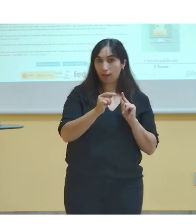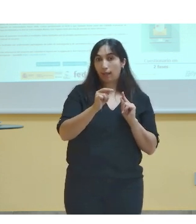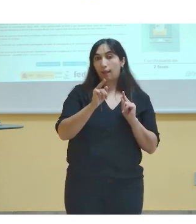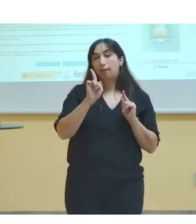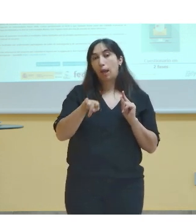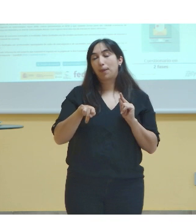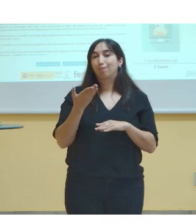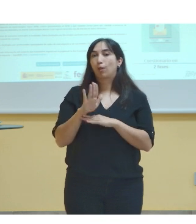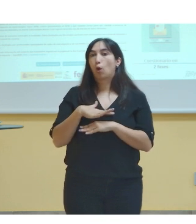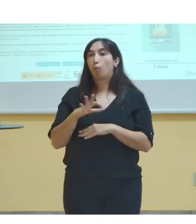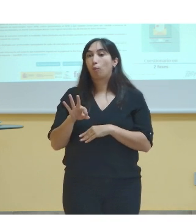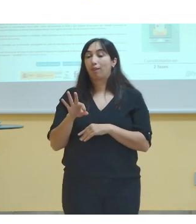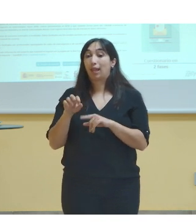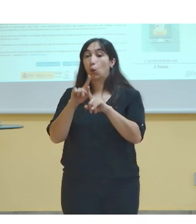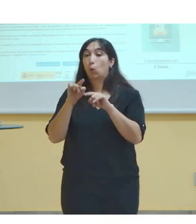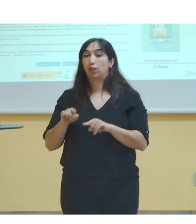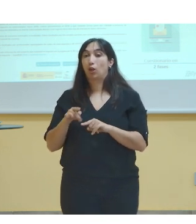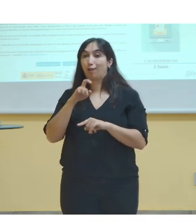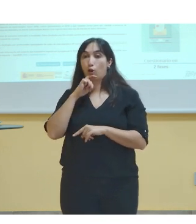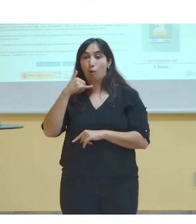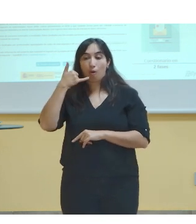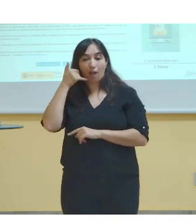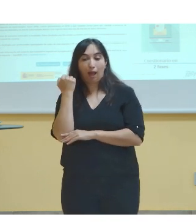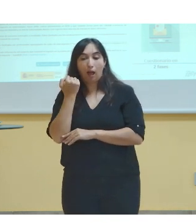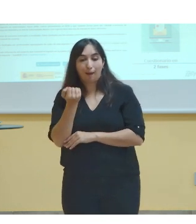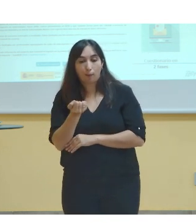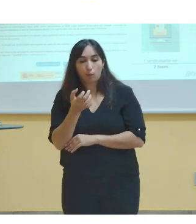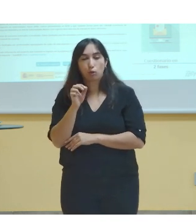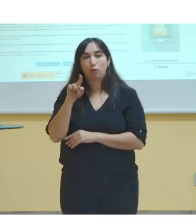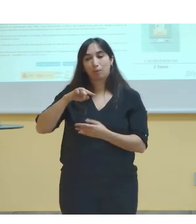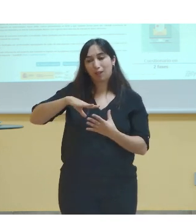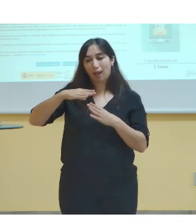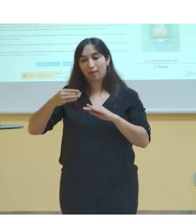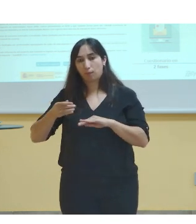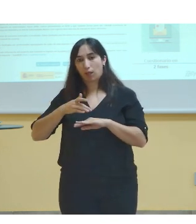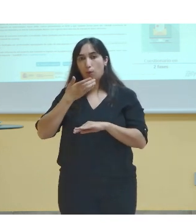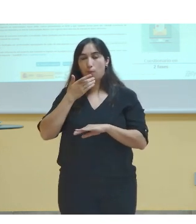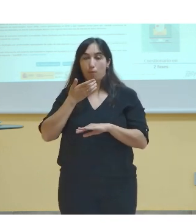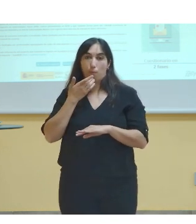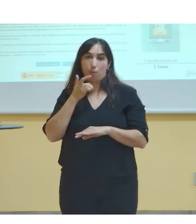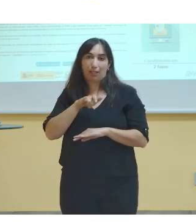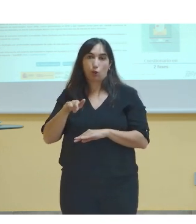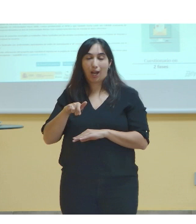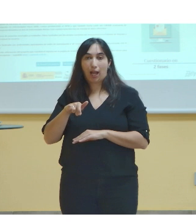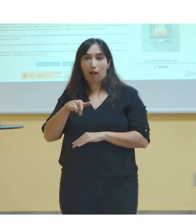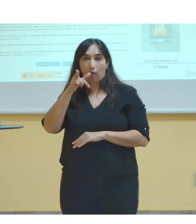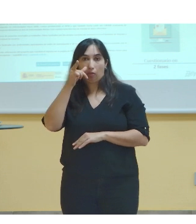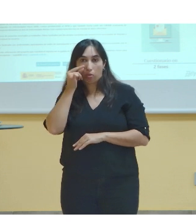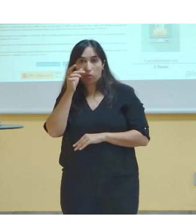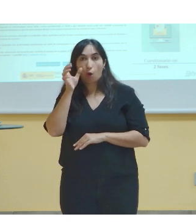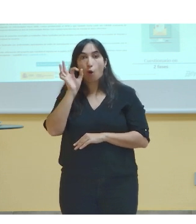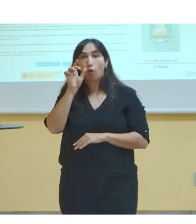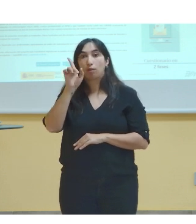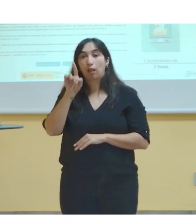la posibilidad de rellenar el cuestionario con apoyo telefónico, tener cuestionarios adaptados a personas con discapacidad visual,